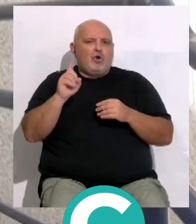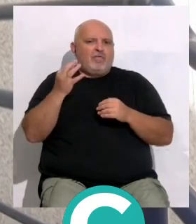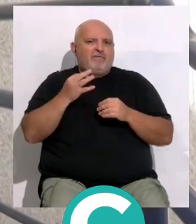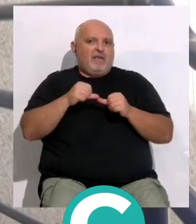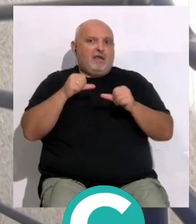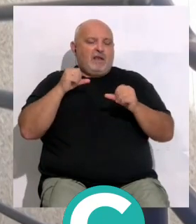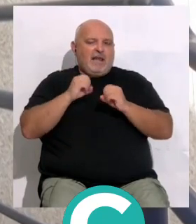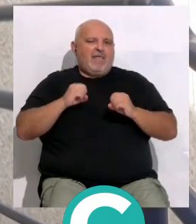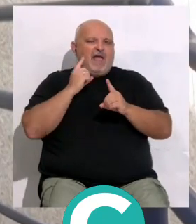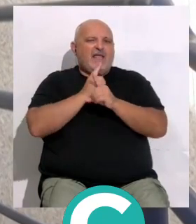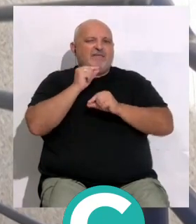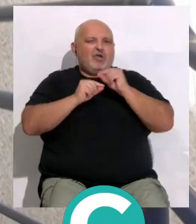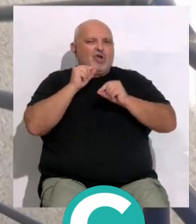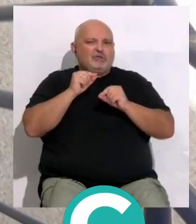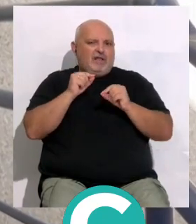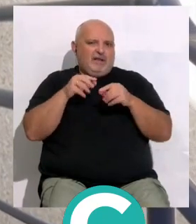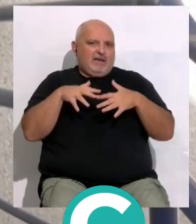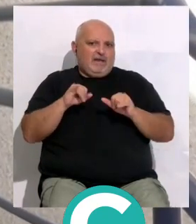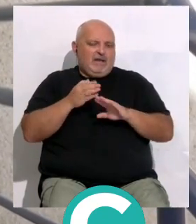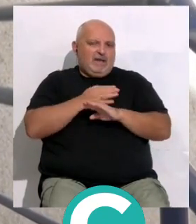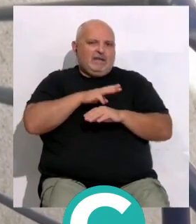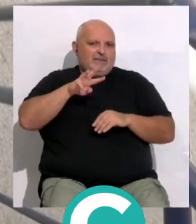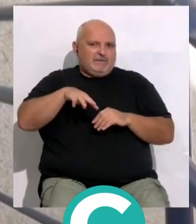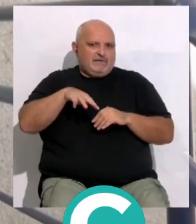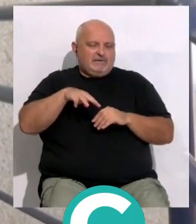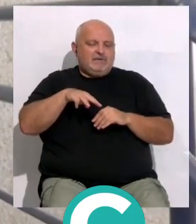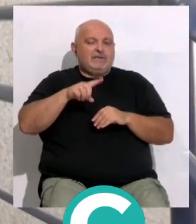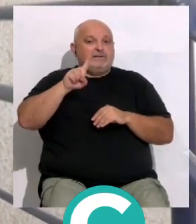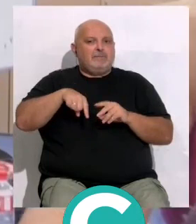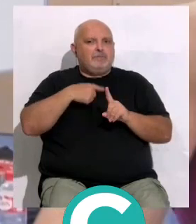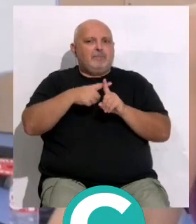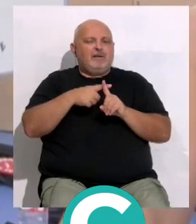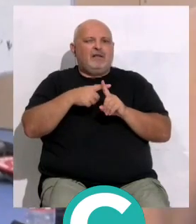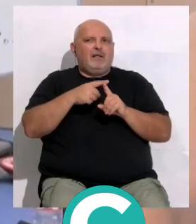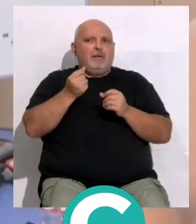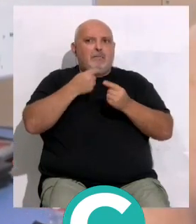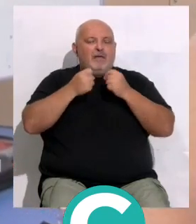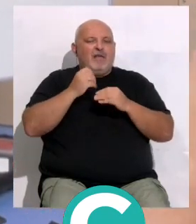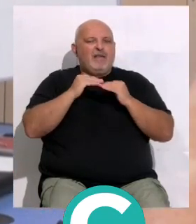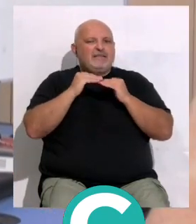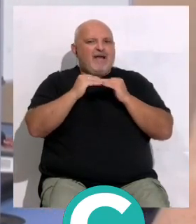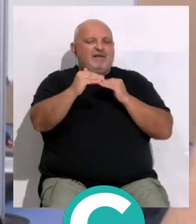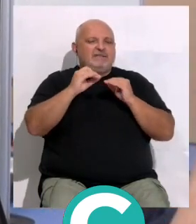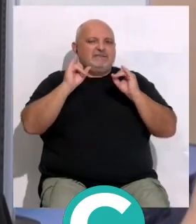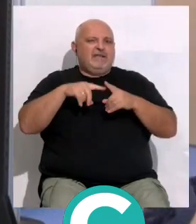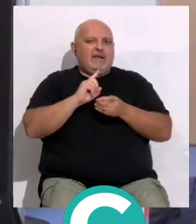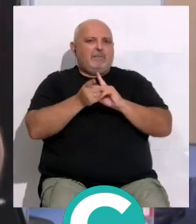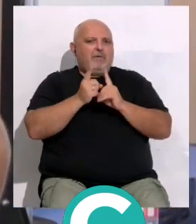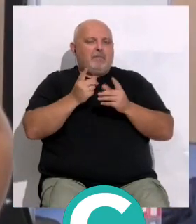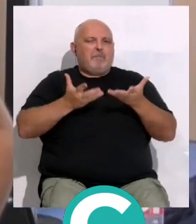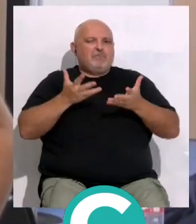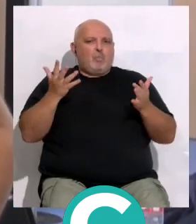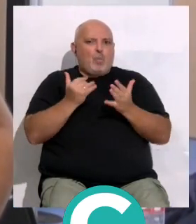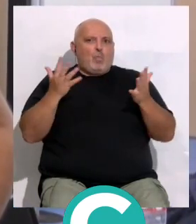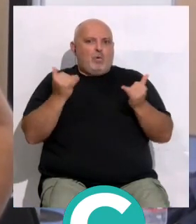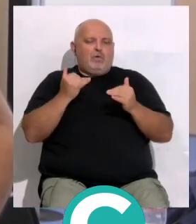haber tomado antibióticos orales en los últimos 3 meses y haber mantenido la medicación estable y sin grandes cambios de peso en